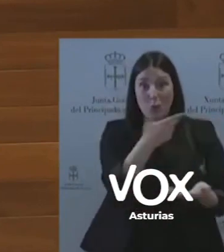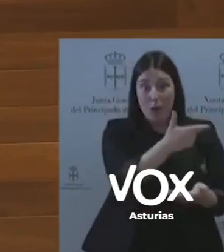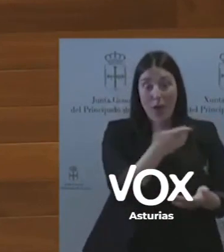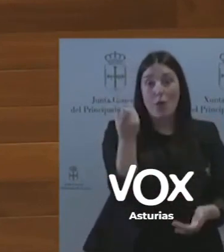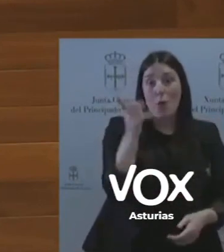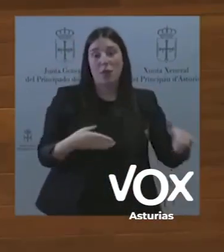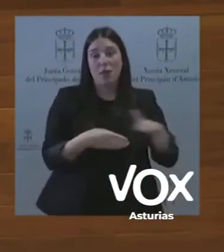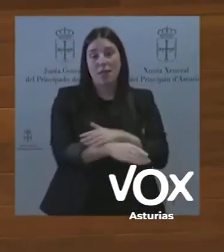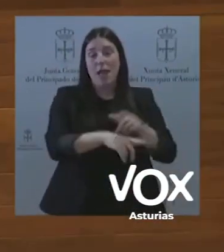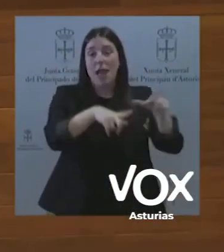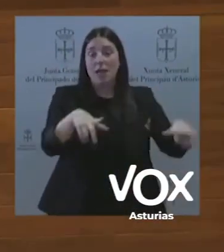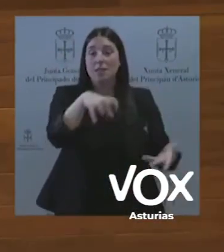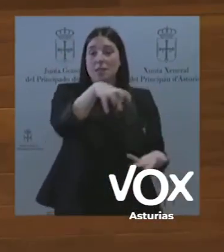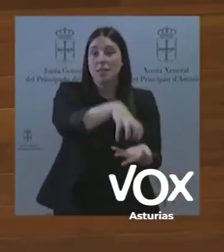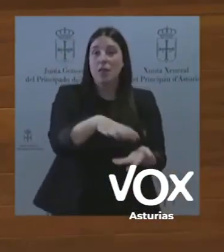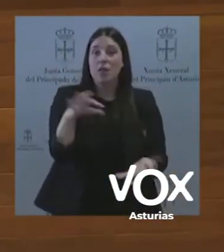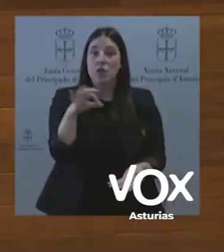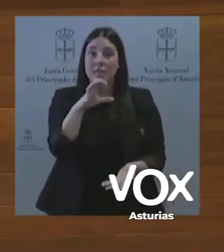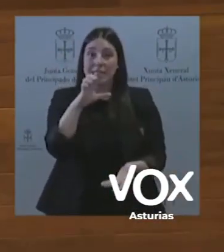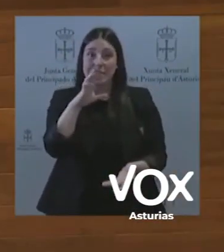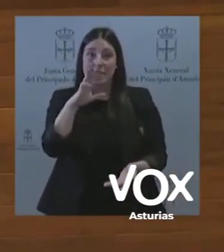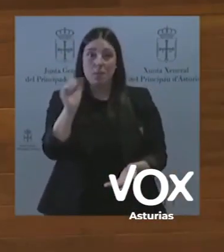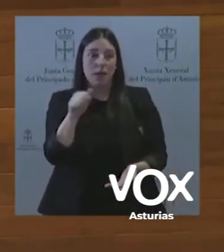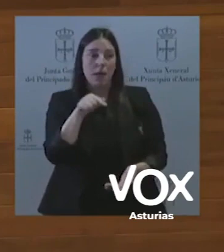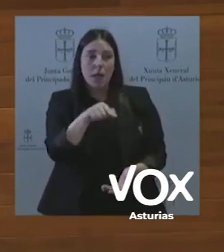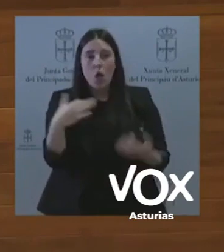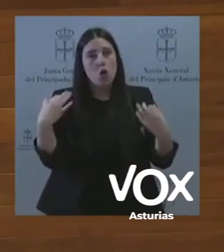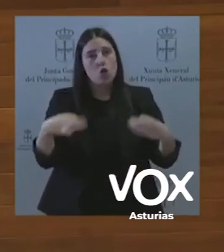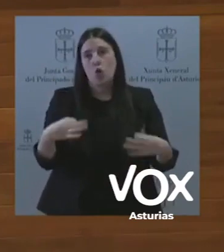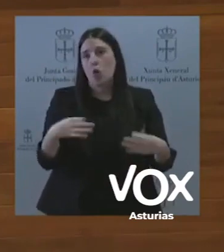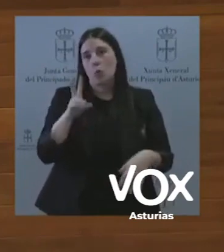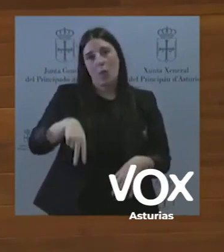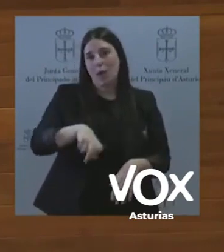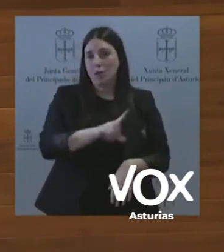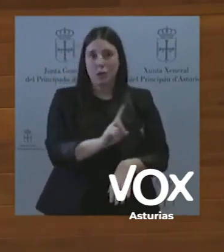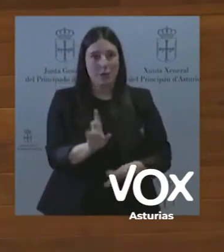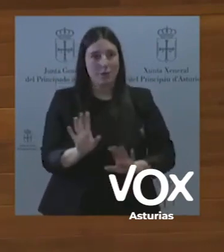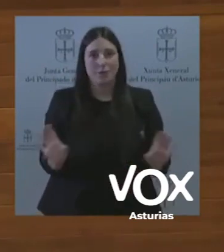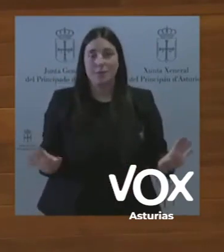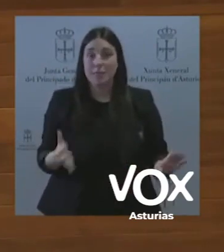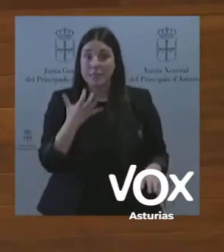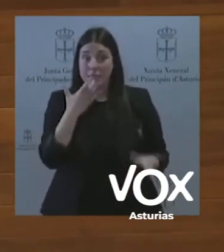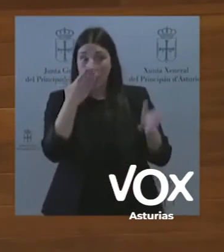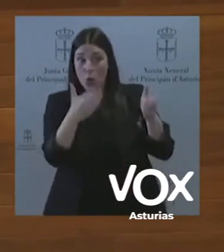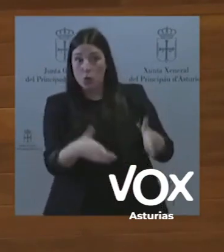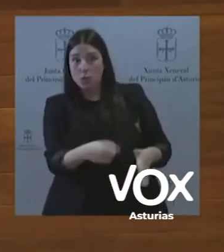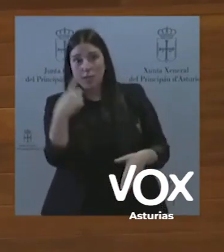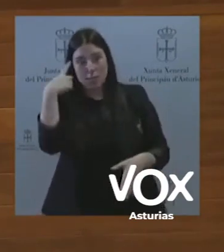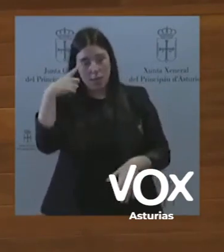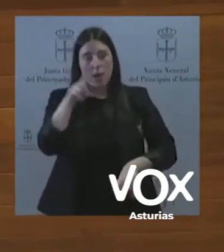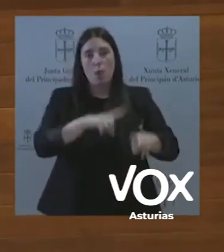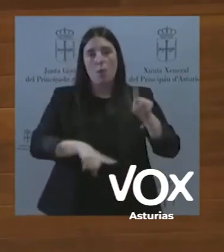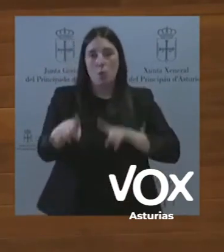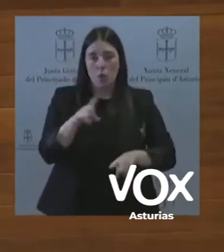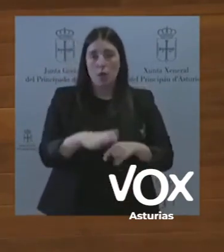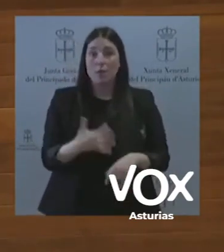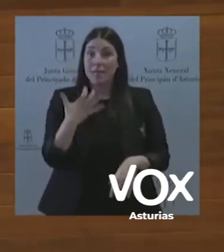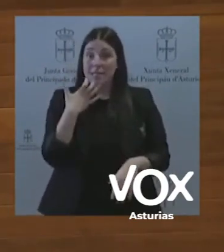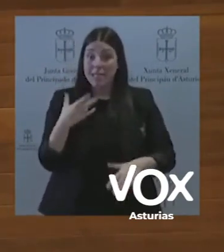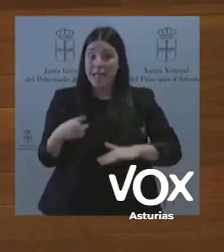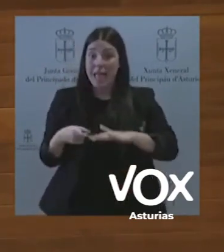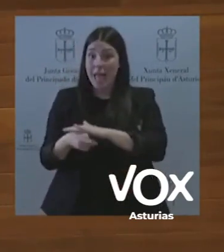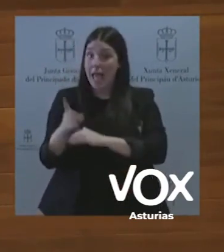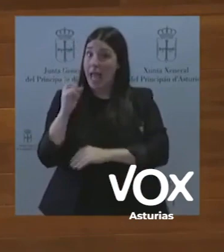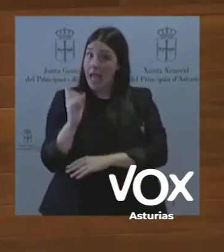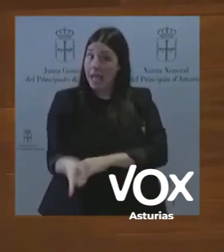no es ni medio normal. Si usted lo sabía, es un problema. Si lo sabía el gerente del SEPA, no sé todavía por qué es gerente del SEPA. Y